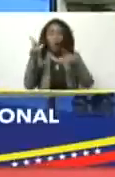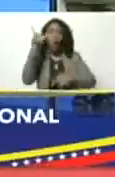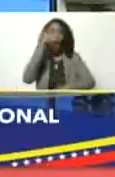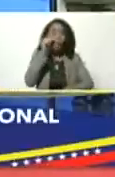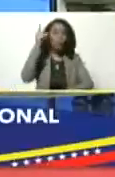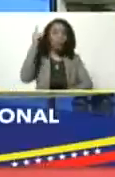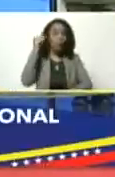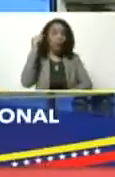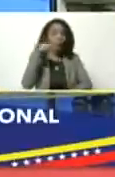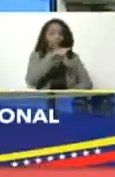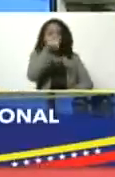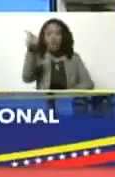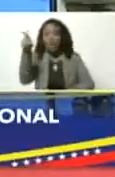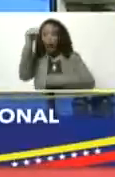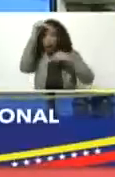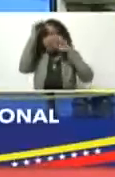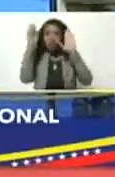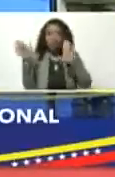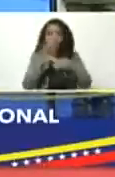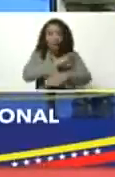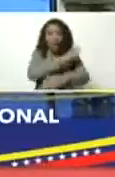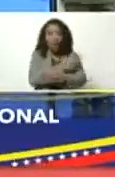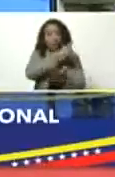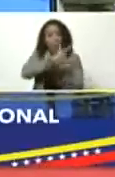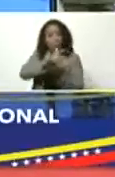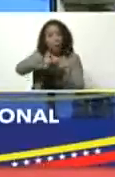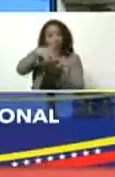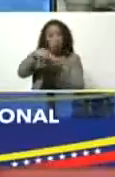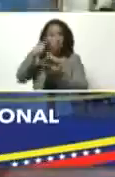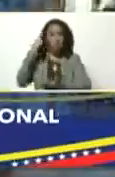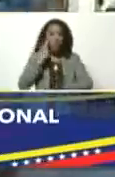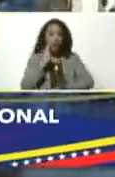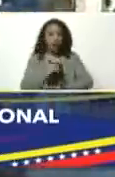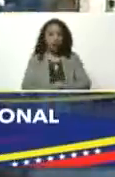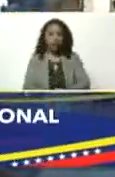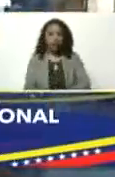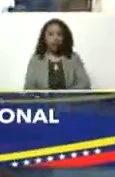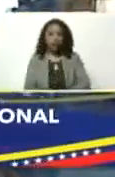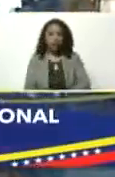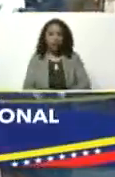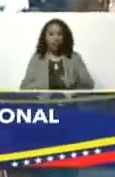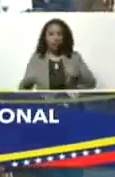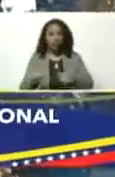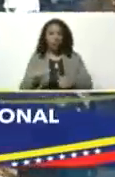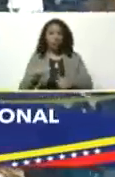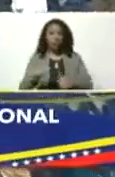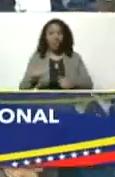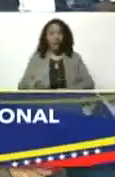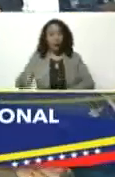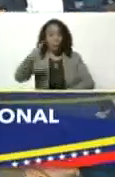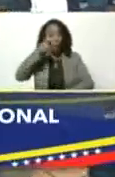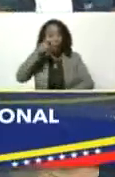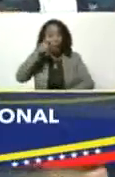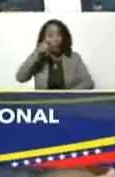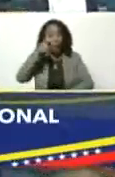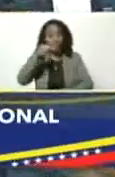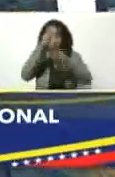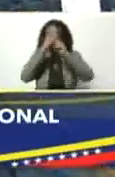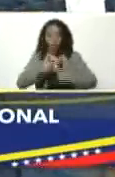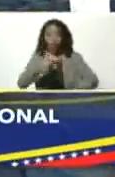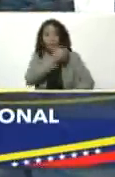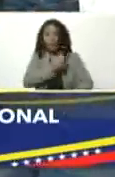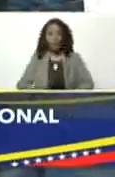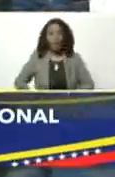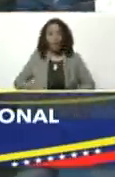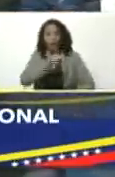mujeres de la Fuerza Armada Nacional Bolivariana, de la Guardia de Honor Presidencial, de la Dirección